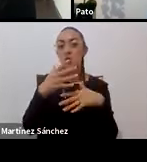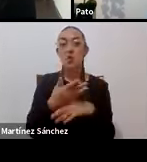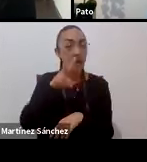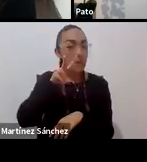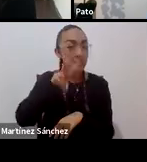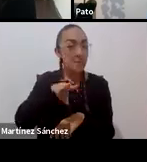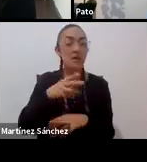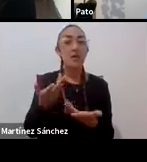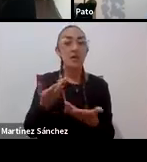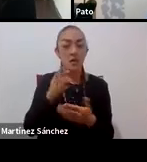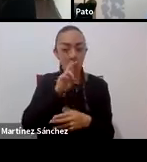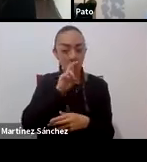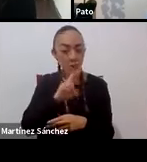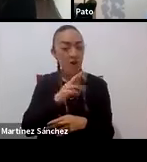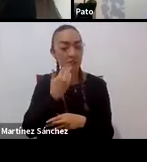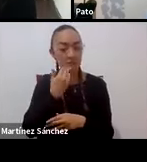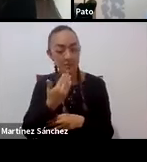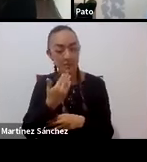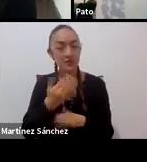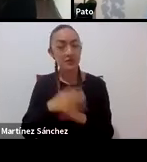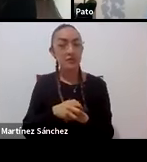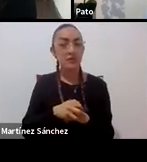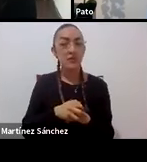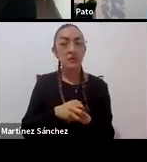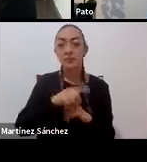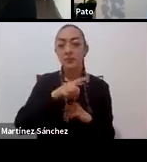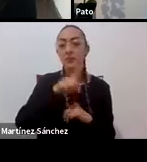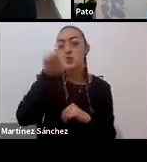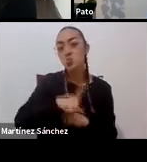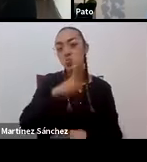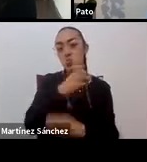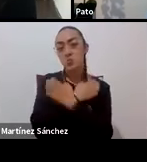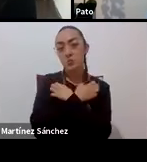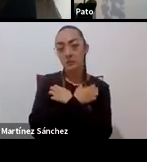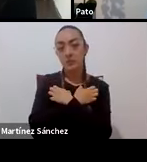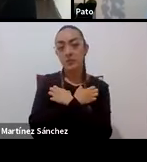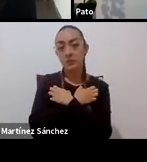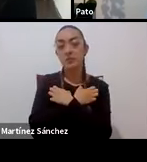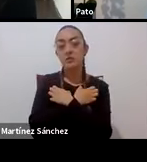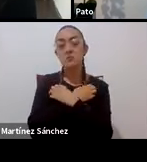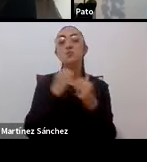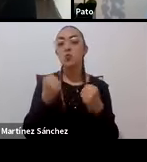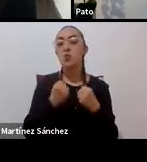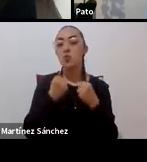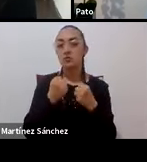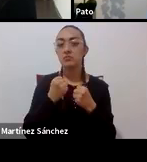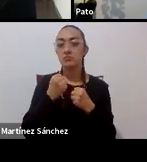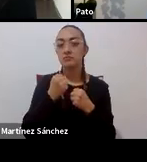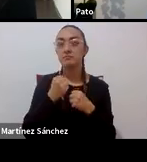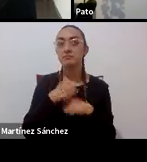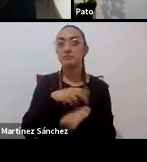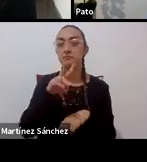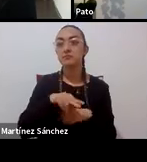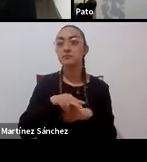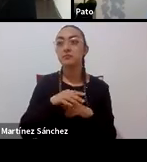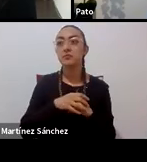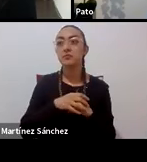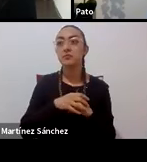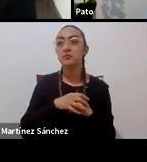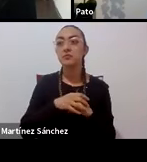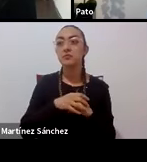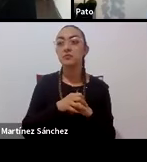resultados. Yo el lunes por la educación es duro porque sí, sí es fuerte